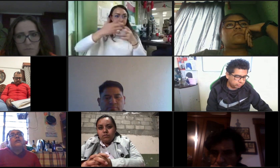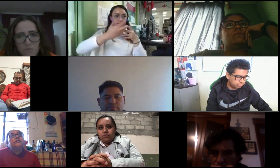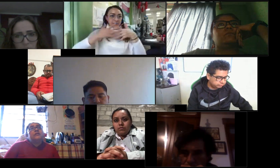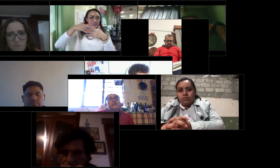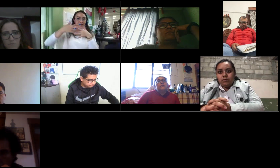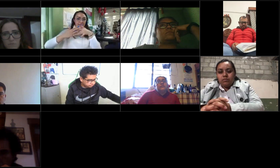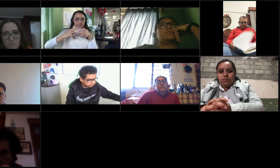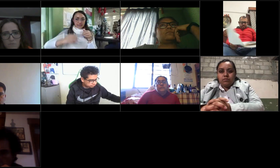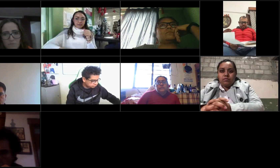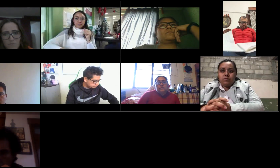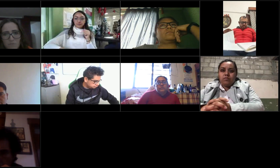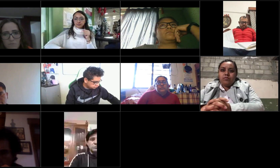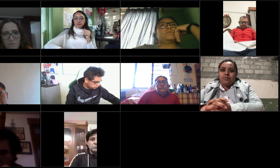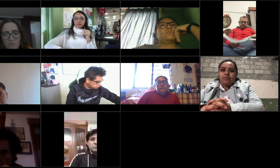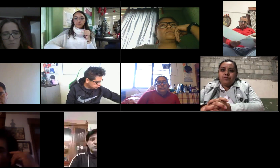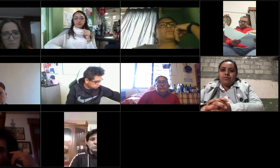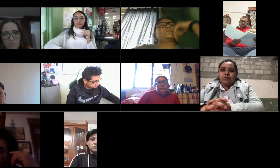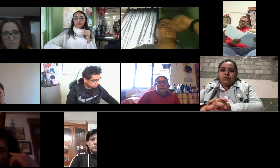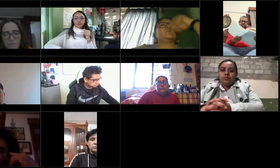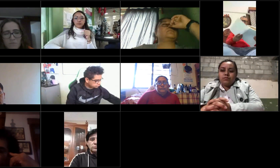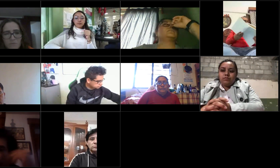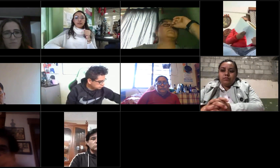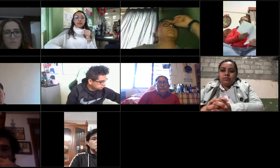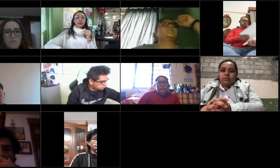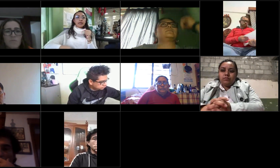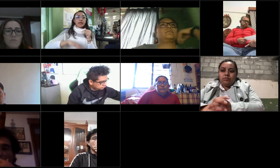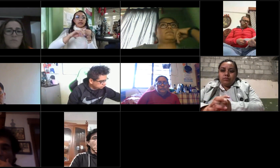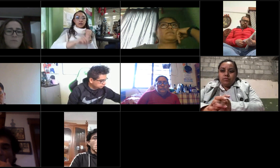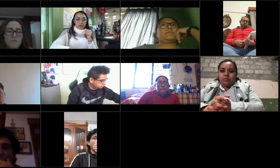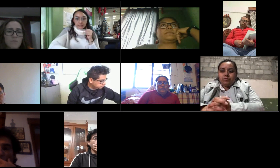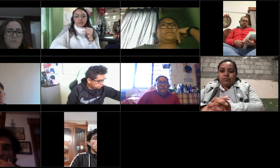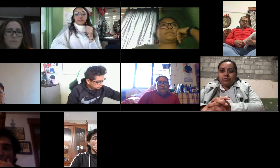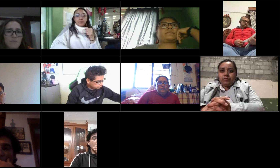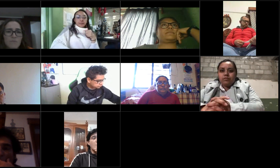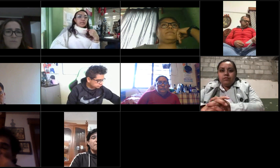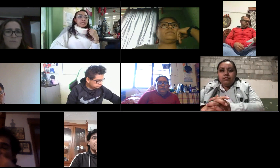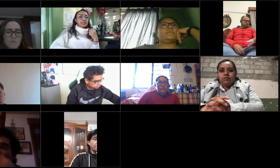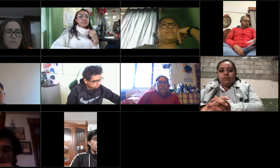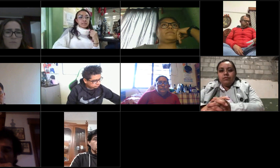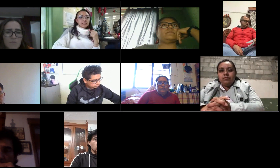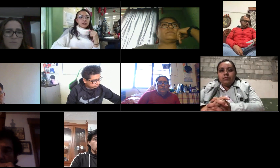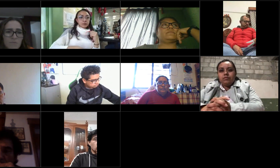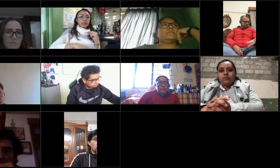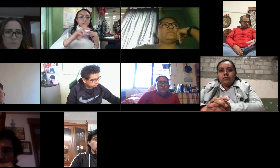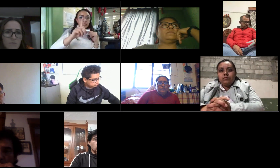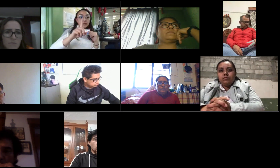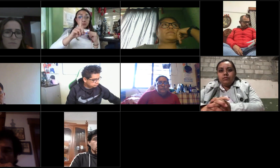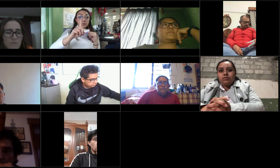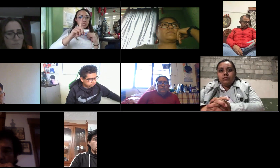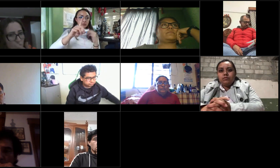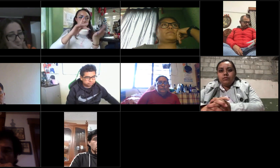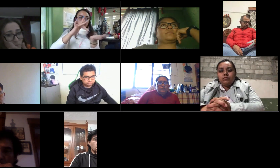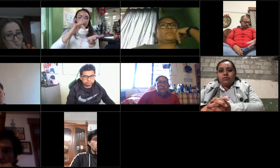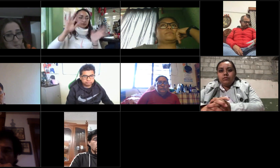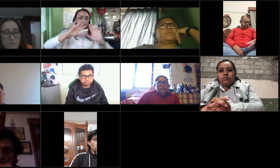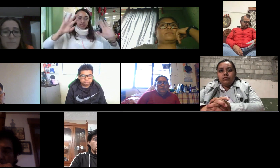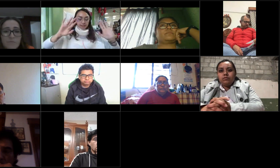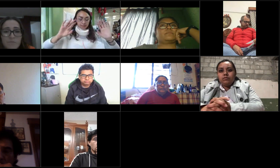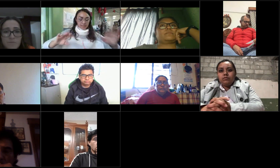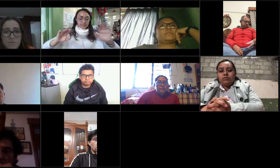ocupan mezcladas. Muchas gracias, Miss. Ok, de nada, señas que nos pueden ayudar, ya vimos